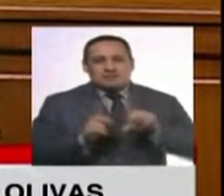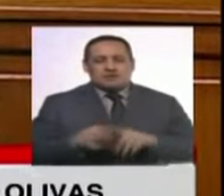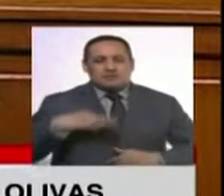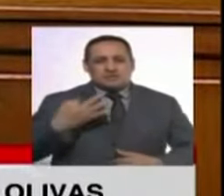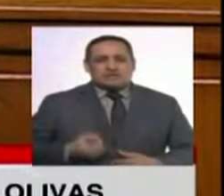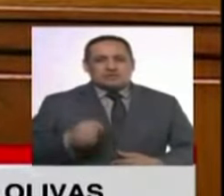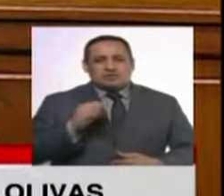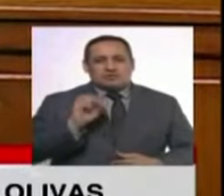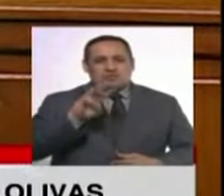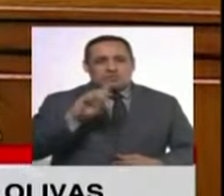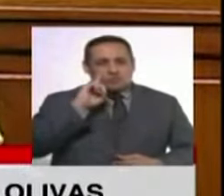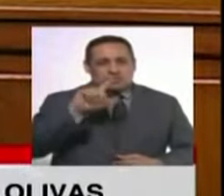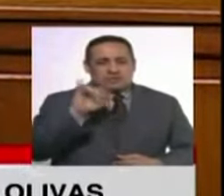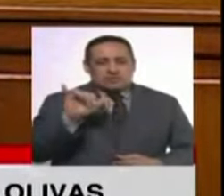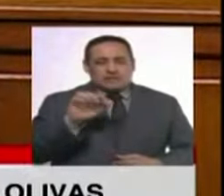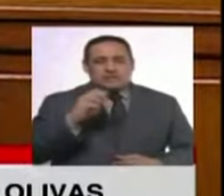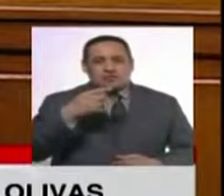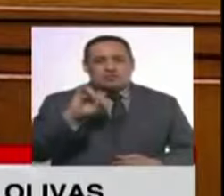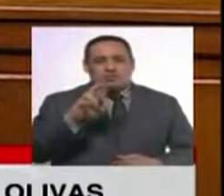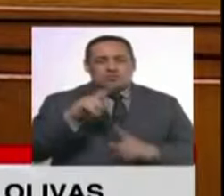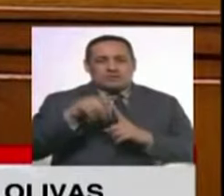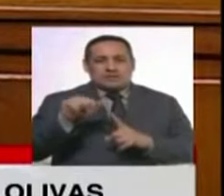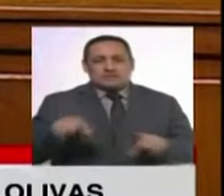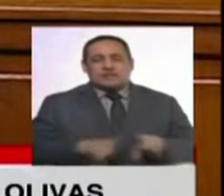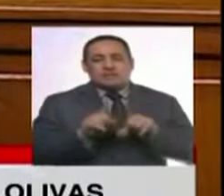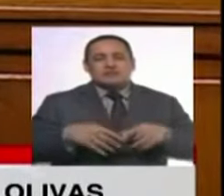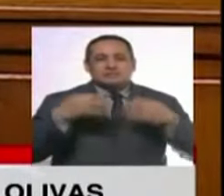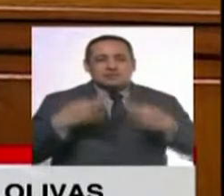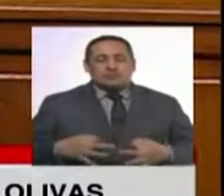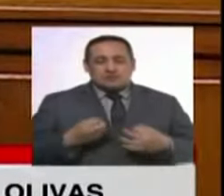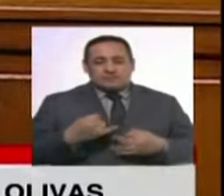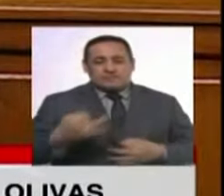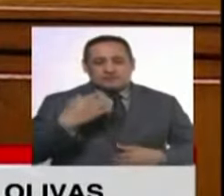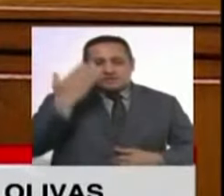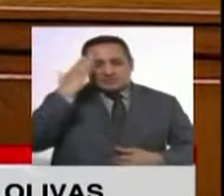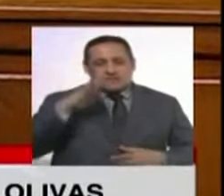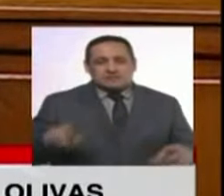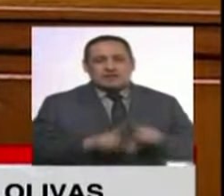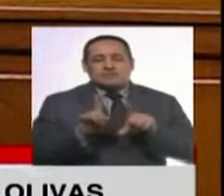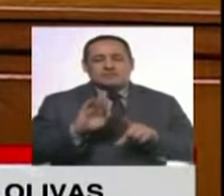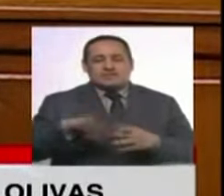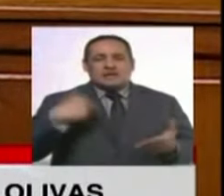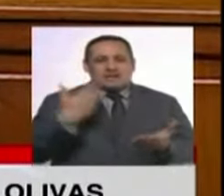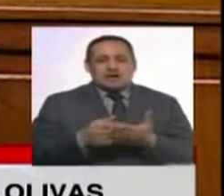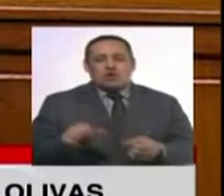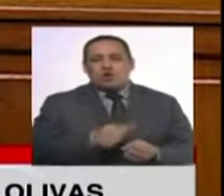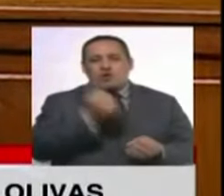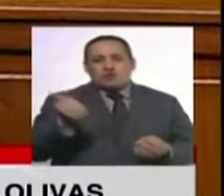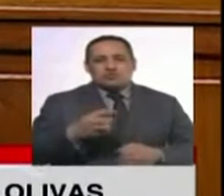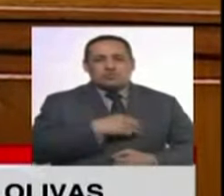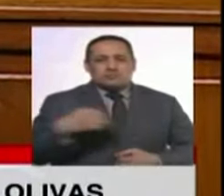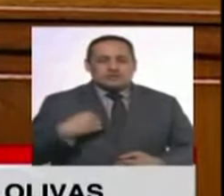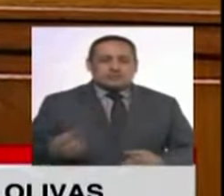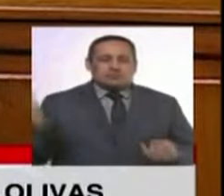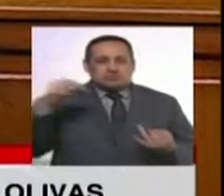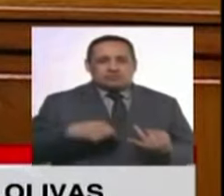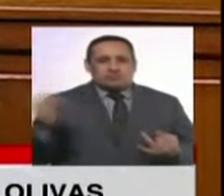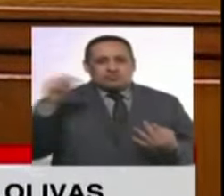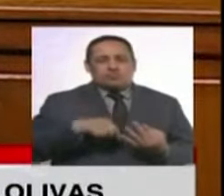señor Willy huertas Y seguramente los siguientes días vendrán otros ministros